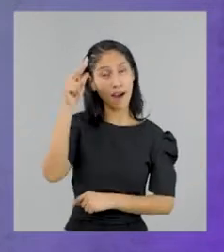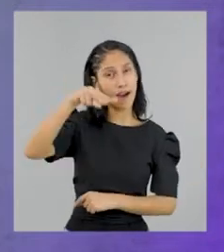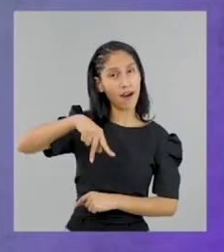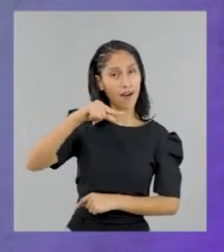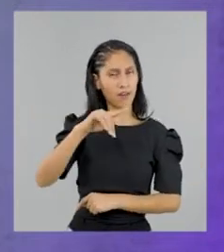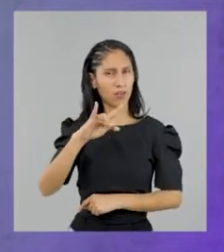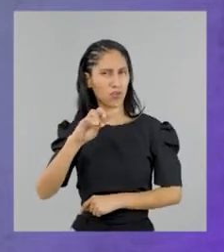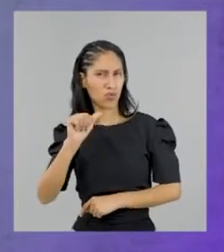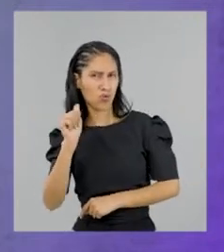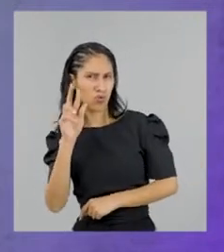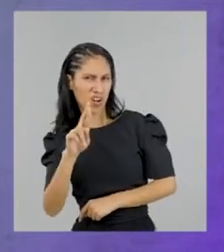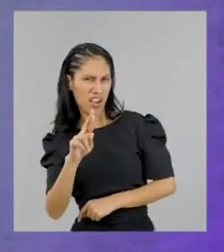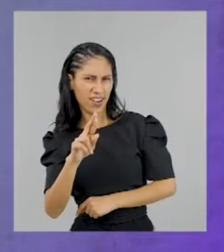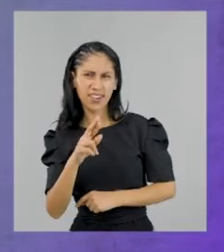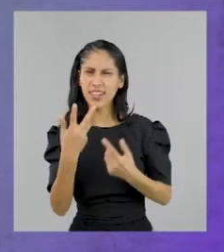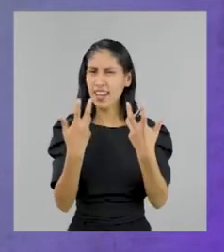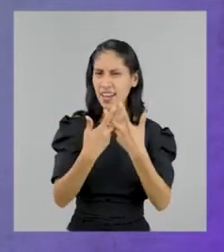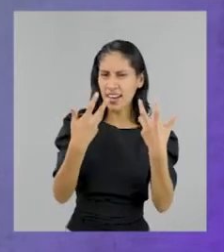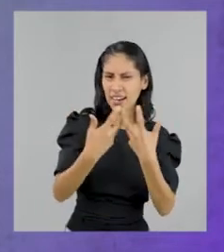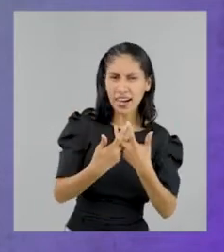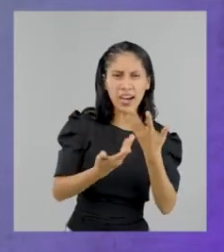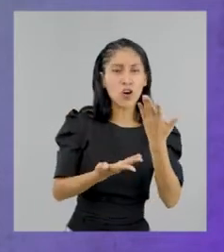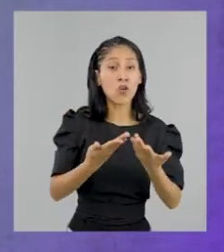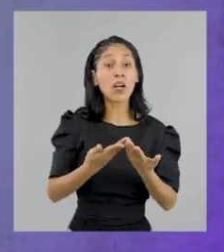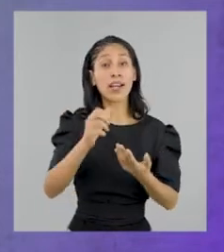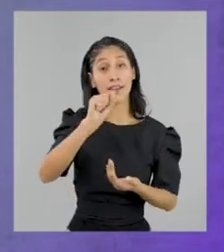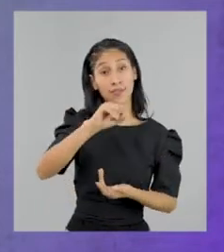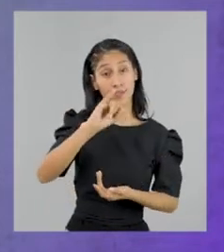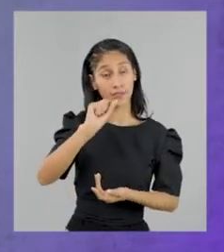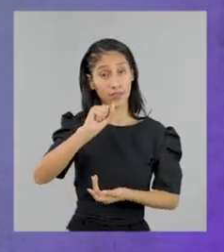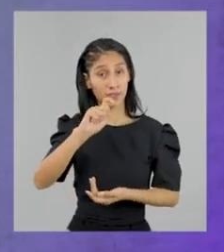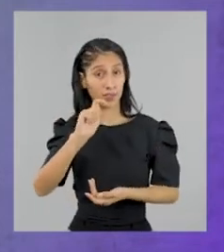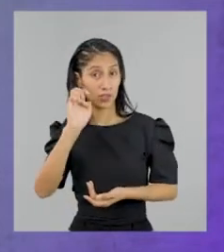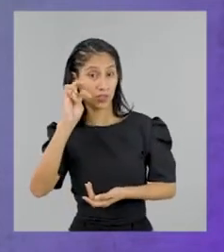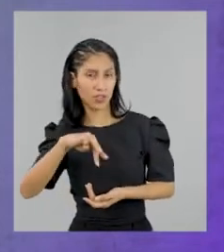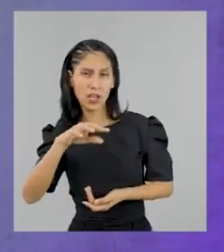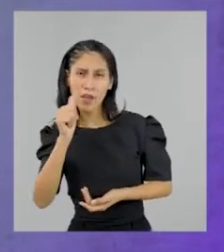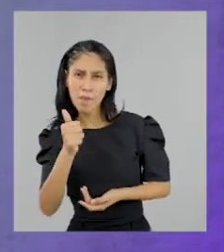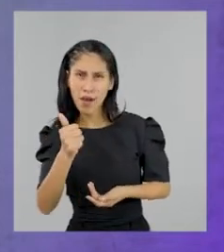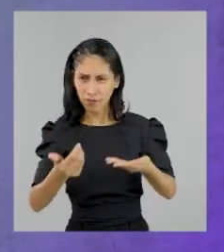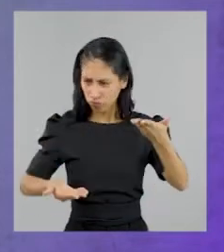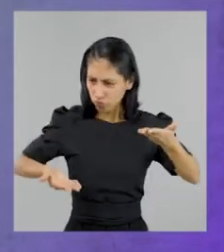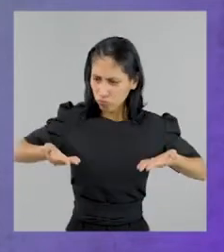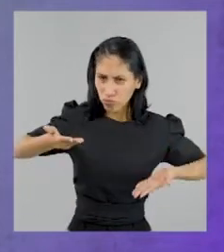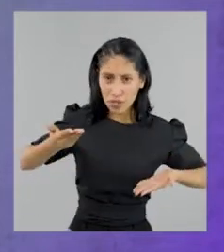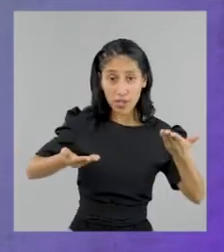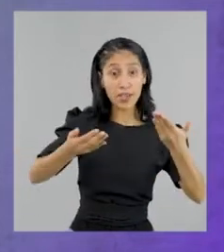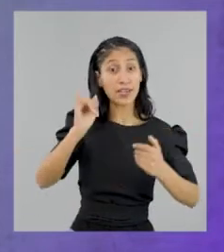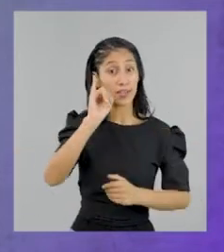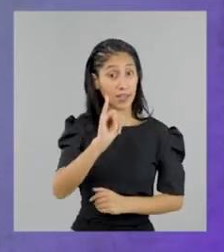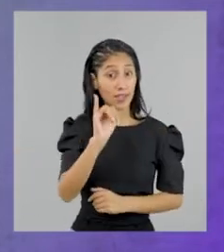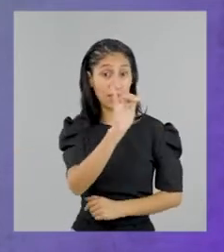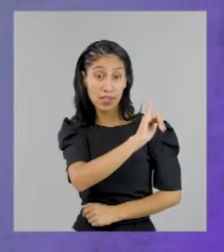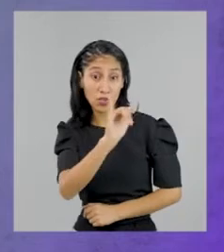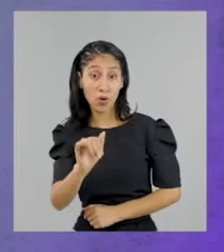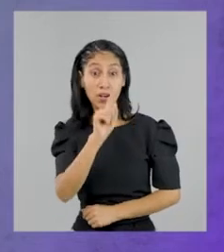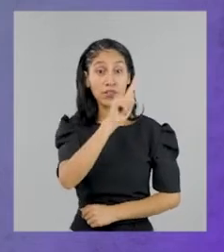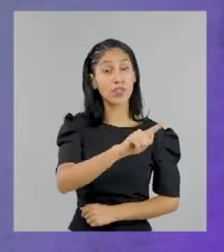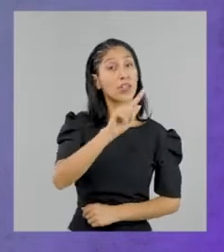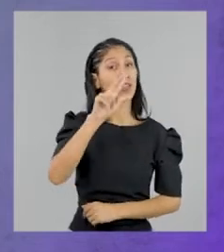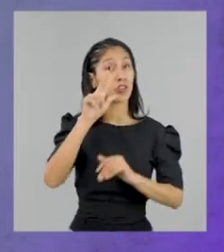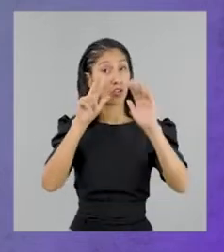angular. Se parece al sistema sexagesimal, donde la equivalencia entre estos sistemas es pi